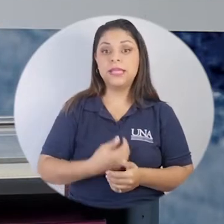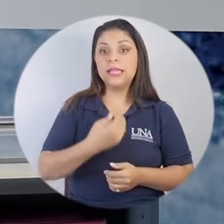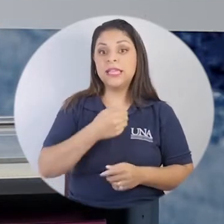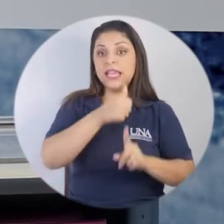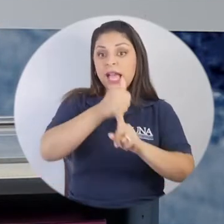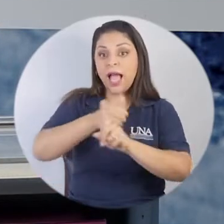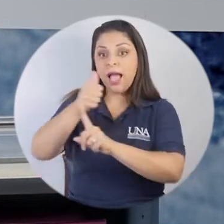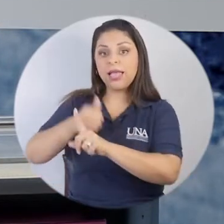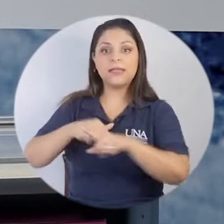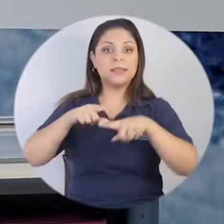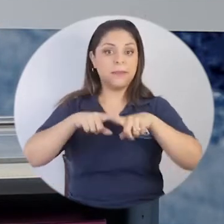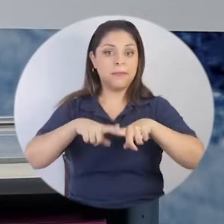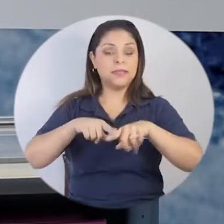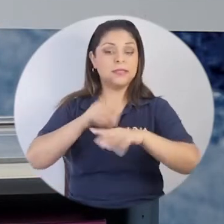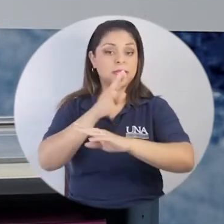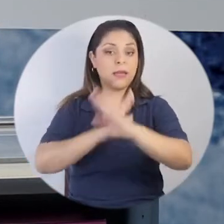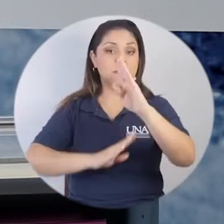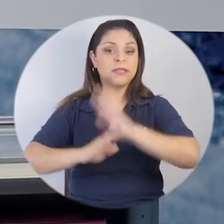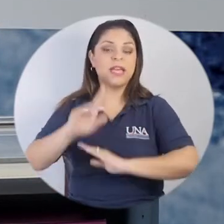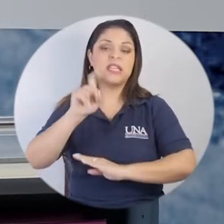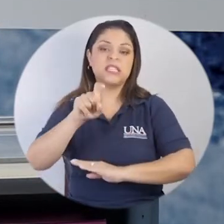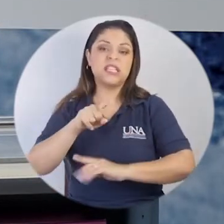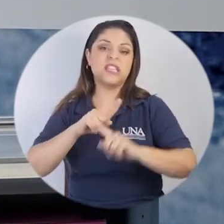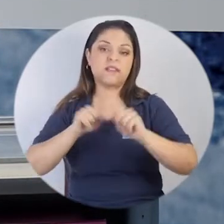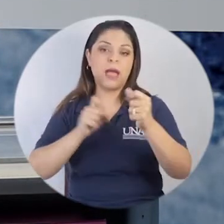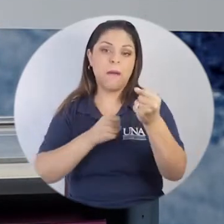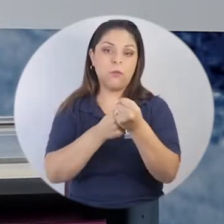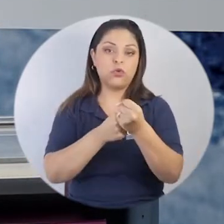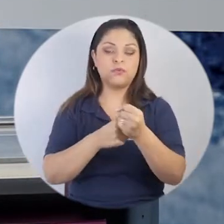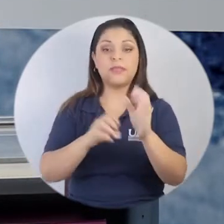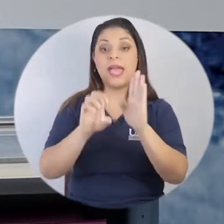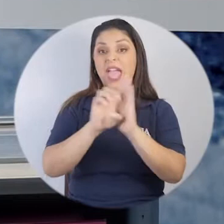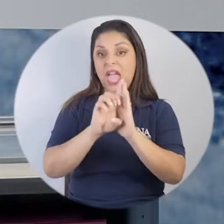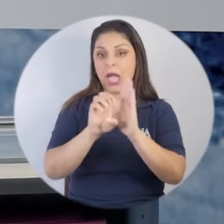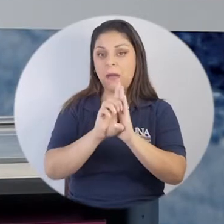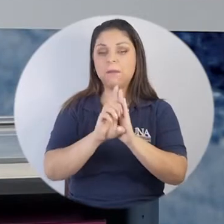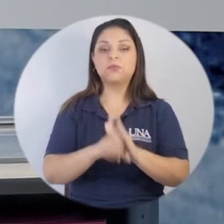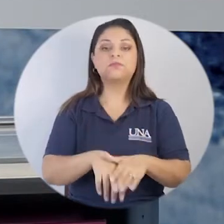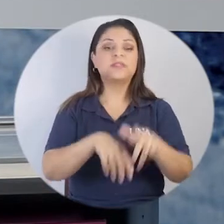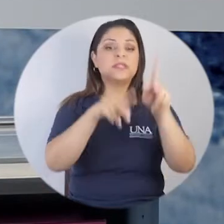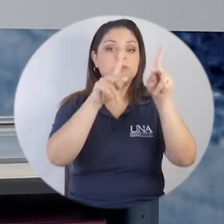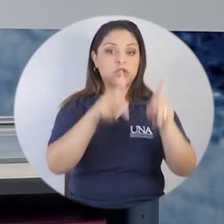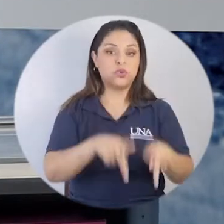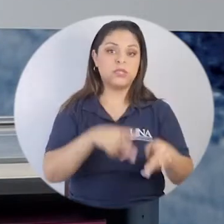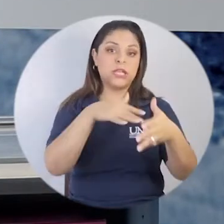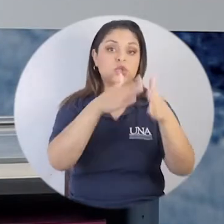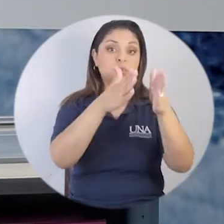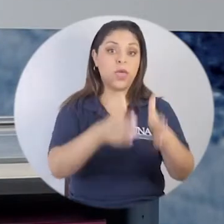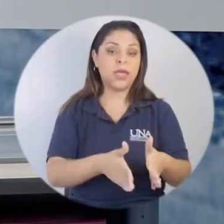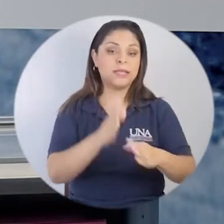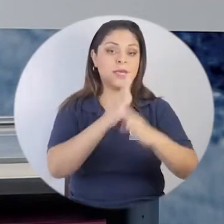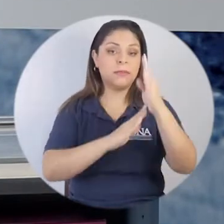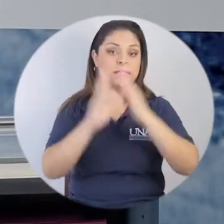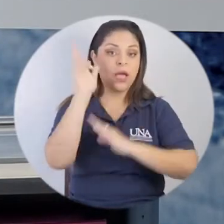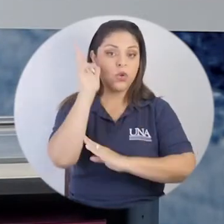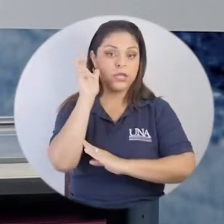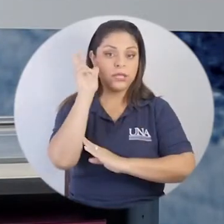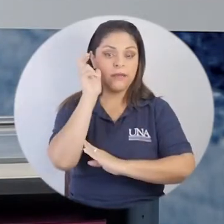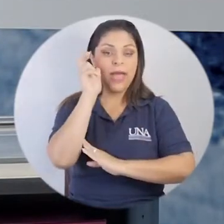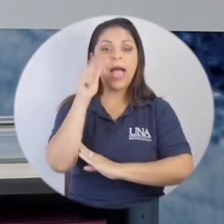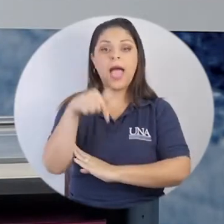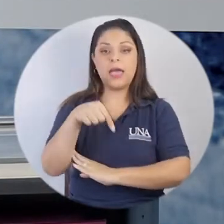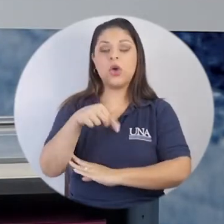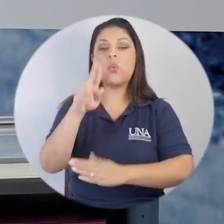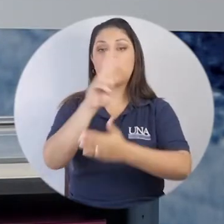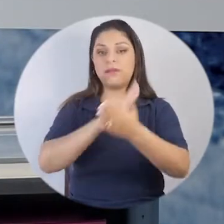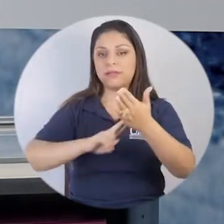discapacidad pues va a requerir diferentes apoyos, ¿verdad? Por ejemplo, si hablamos de personas o estudiantes con discapacidad auditiva, pues lógicamente las universidades